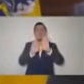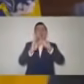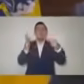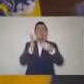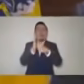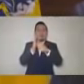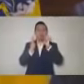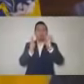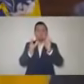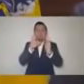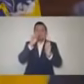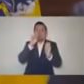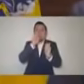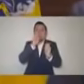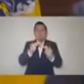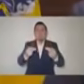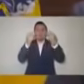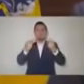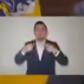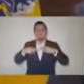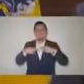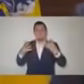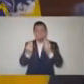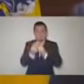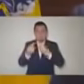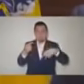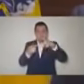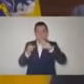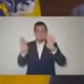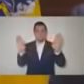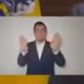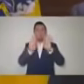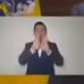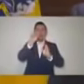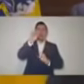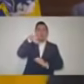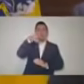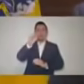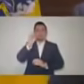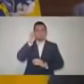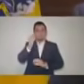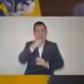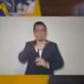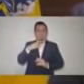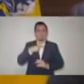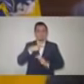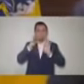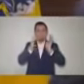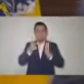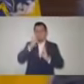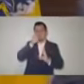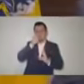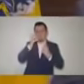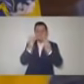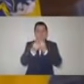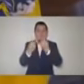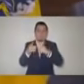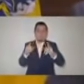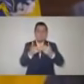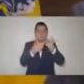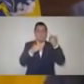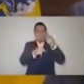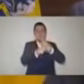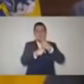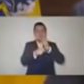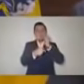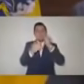porque eso sería terrible como la propia organización mundial de la salud lo ha dicho las medidas que hoy se tienen que tomar son distintas a las de la